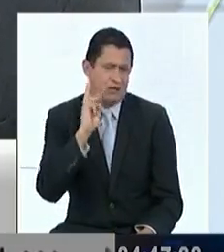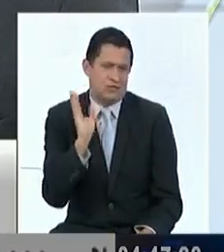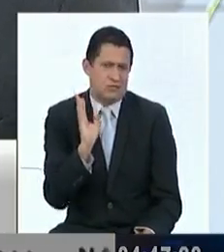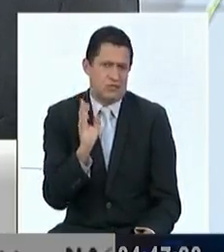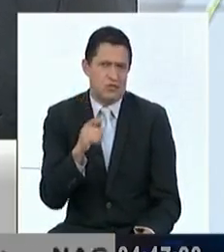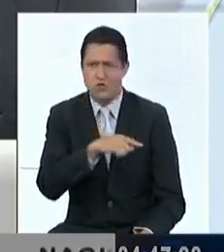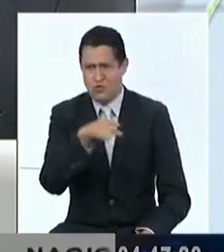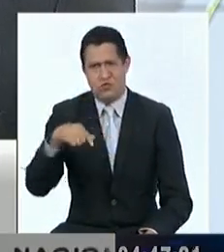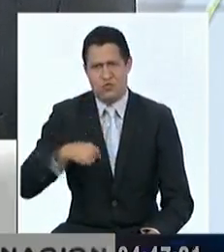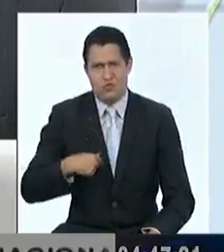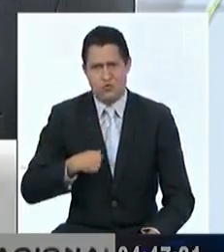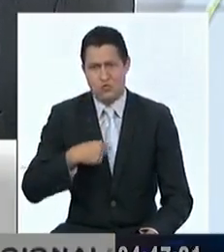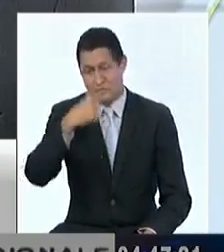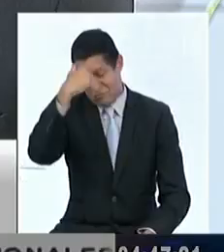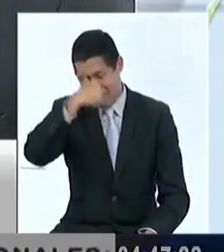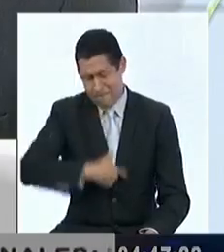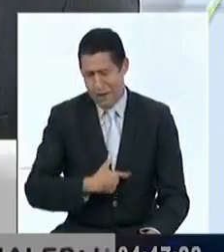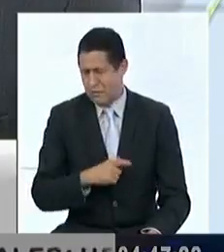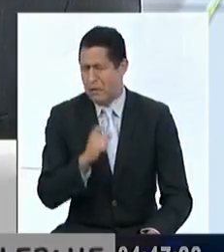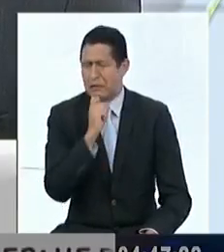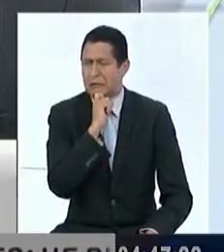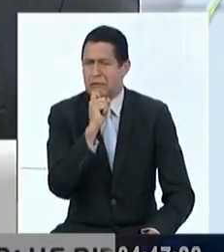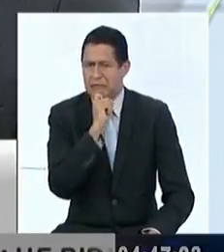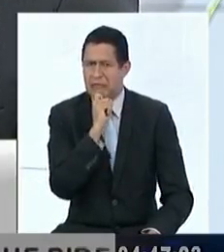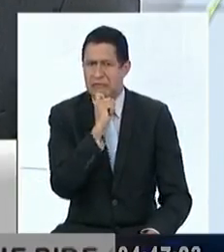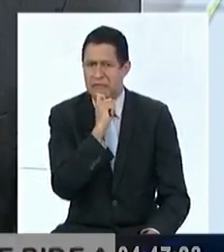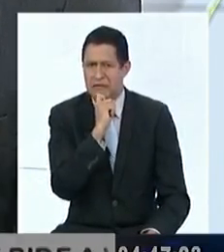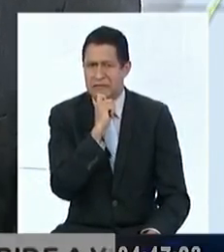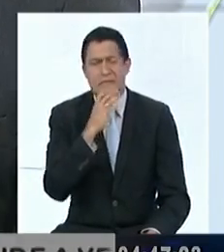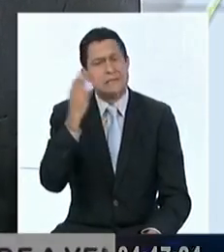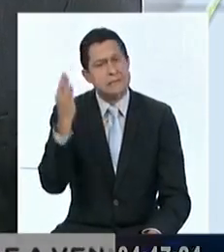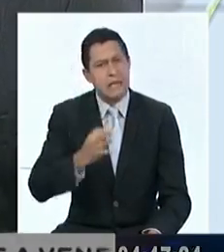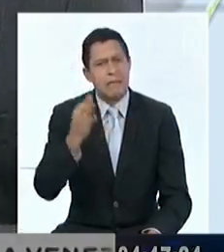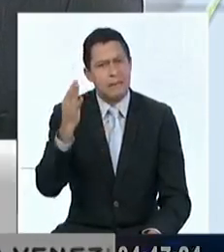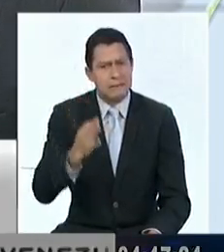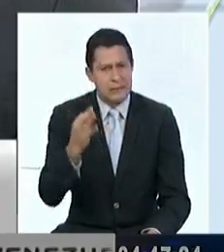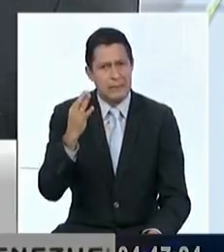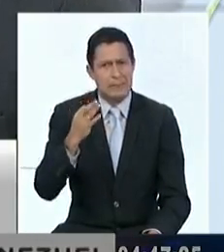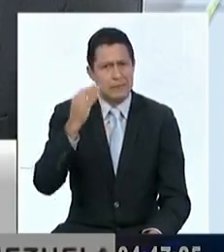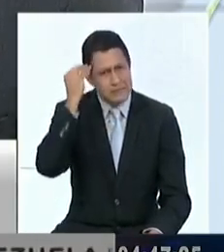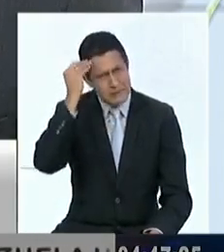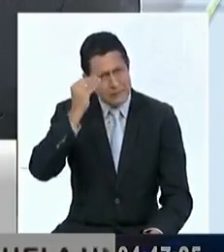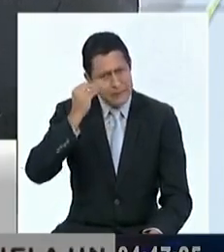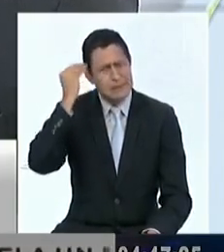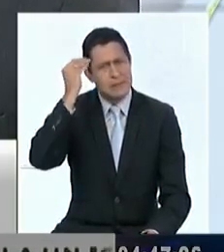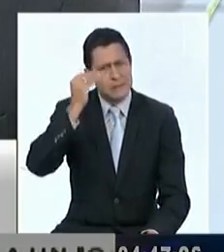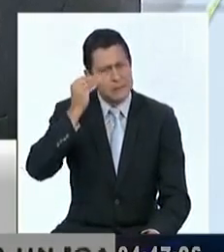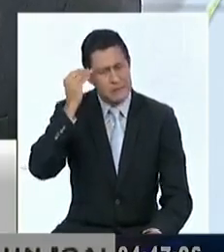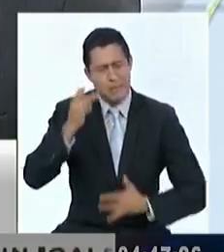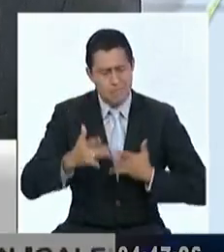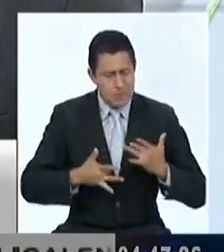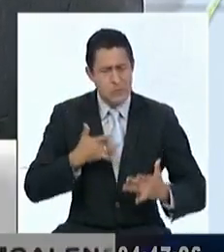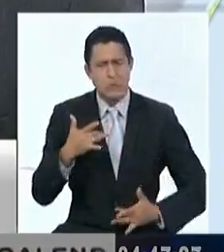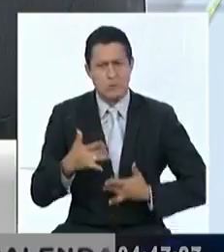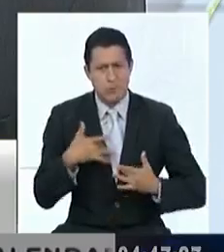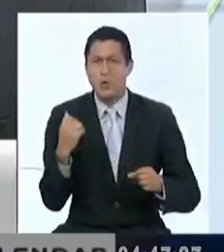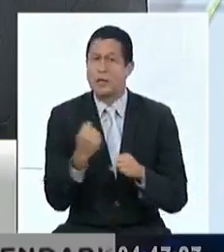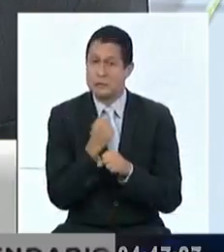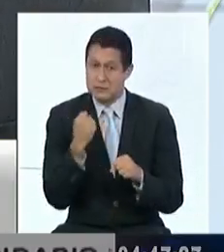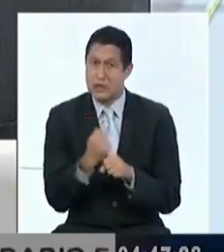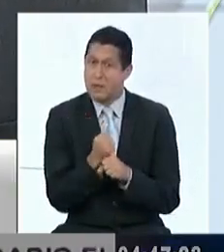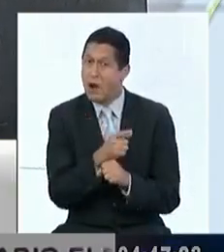ser humano un ser complejo verdad es un ser que siempre está cargado de esa emocionalidad porque el trabajo